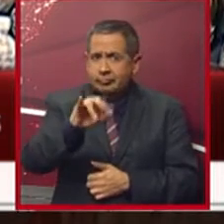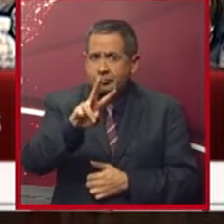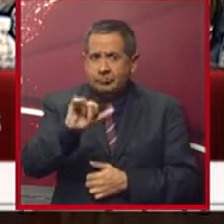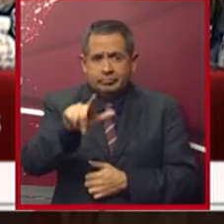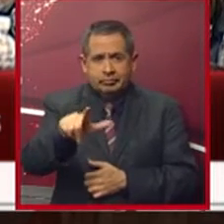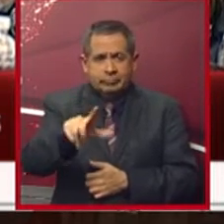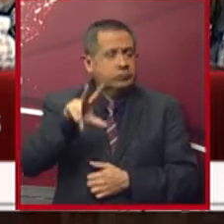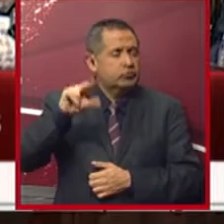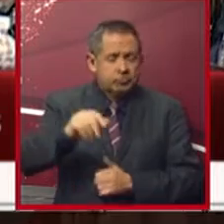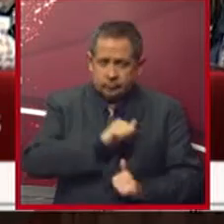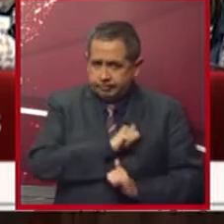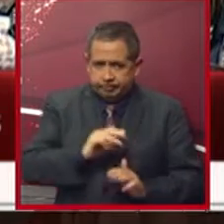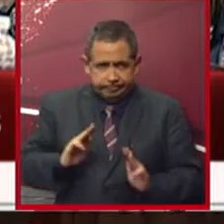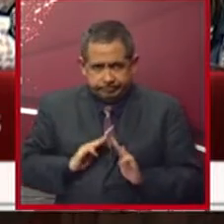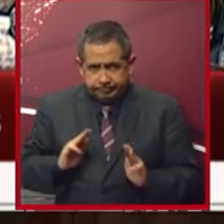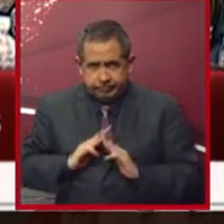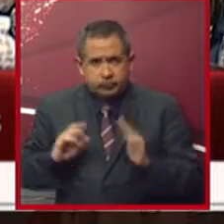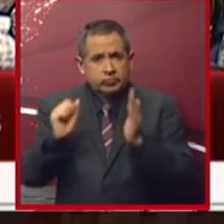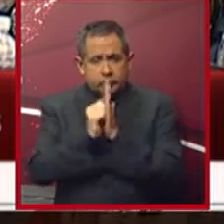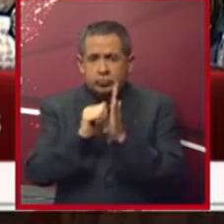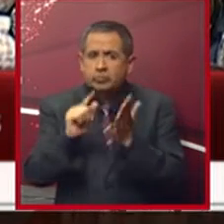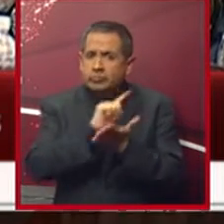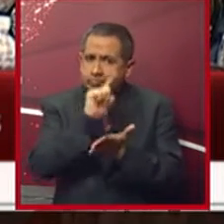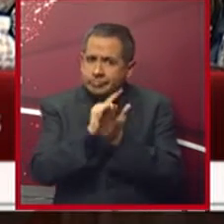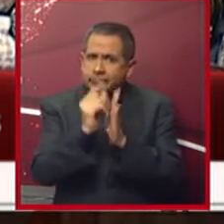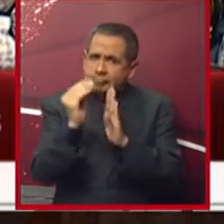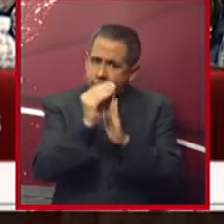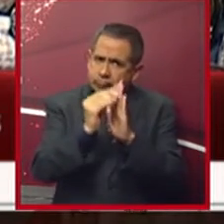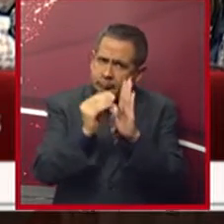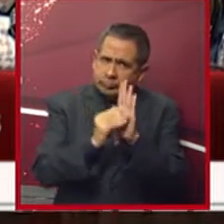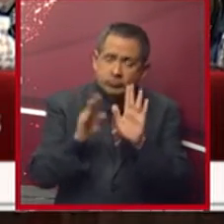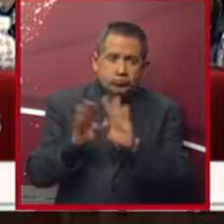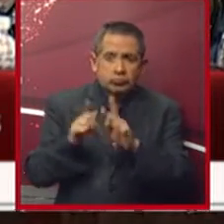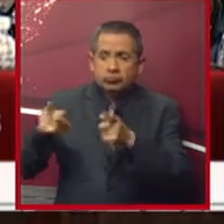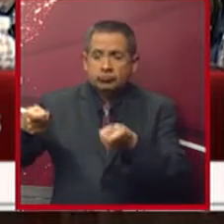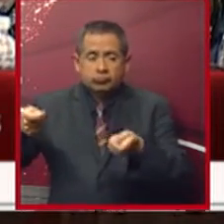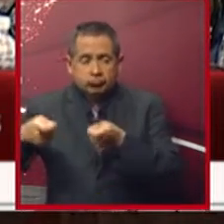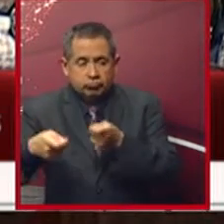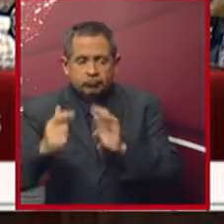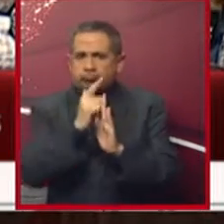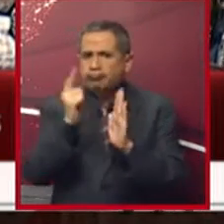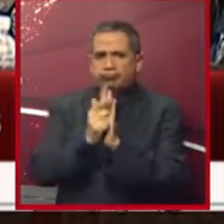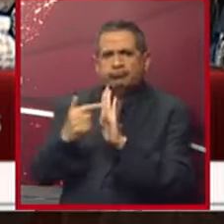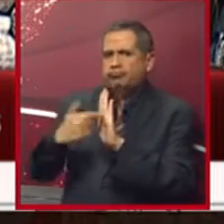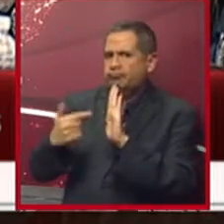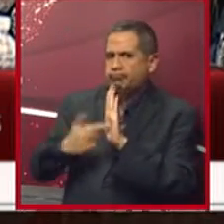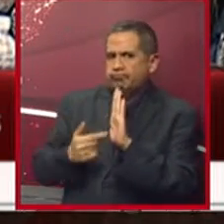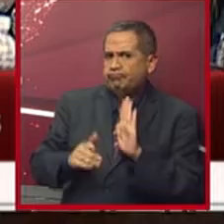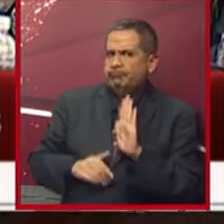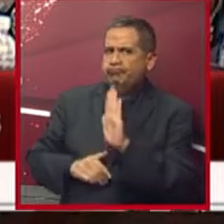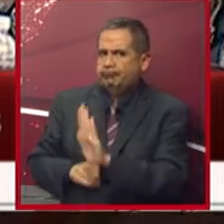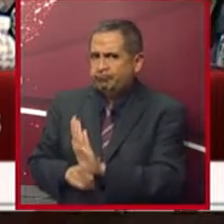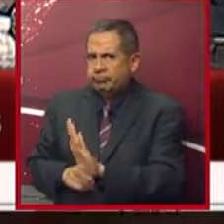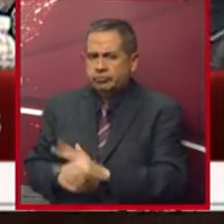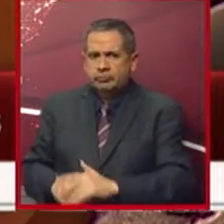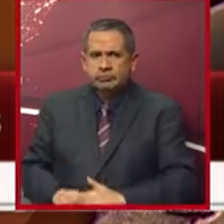y acotada temporalmente mediante leyes sobre regulación del uso legítimo de la fuerza.